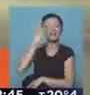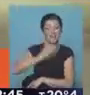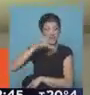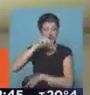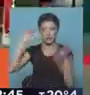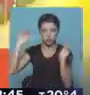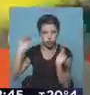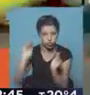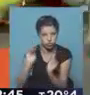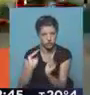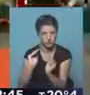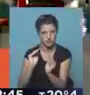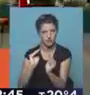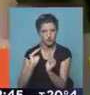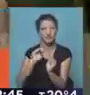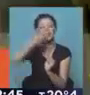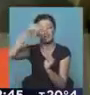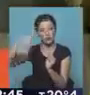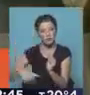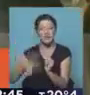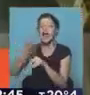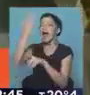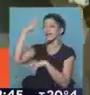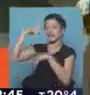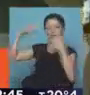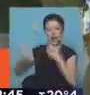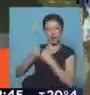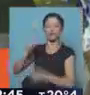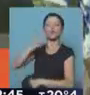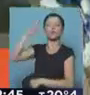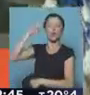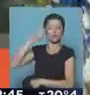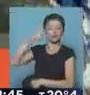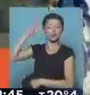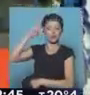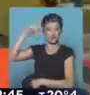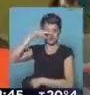que mejora el protocolo de Montreal de 1987.